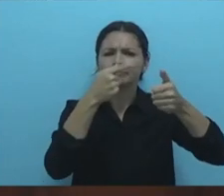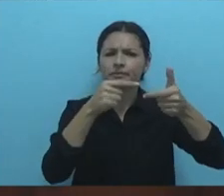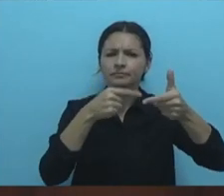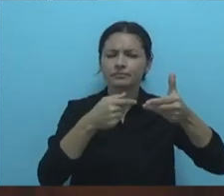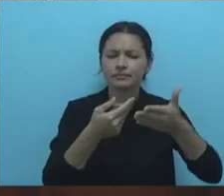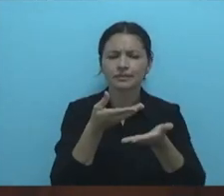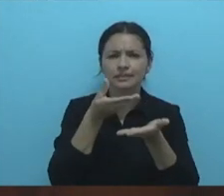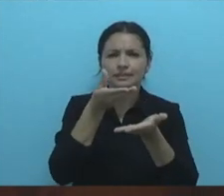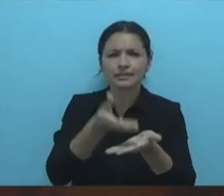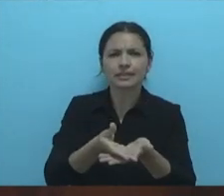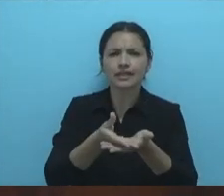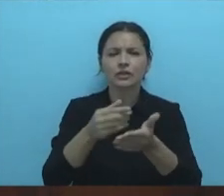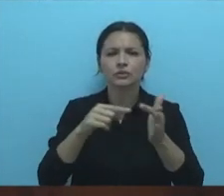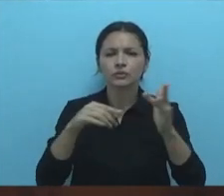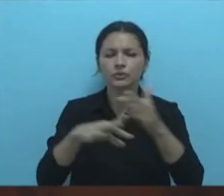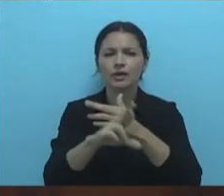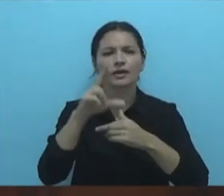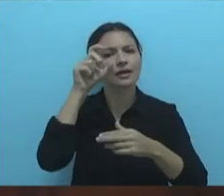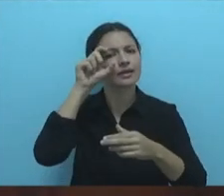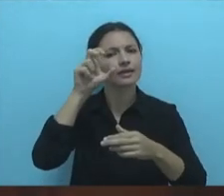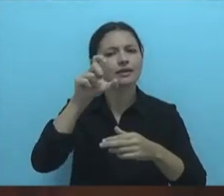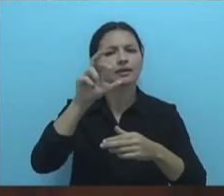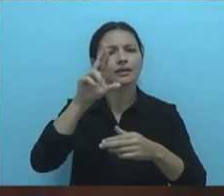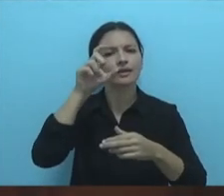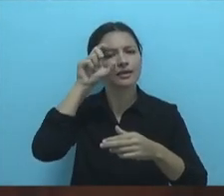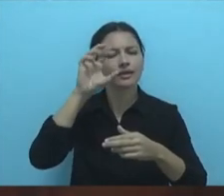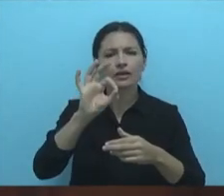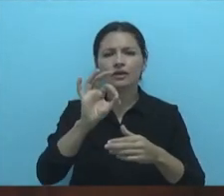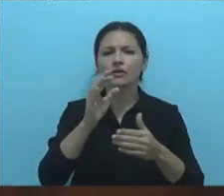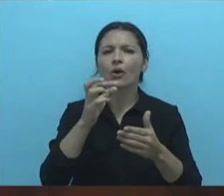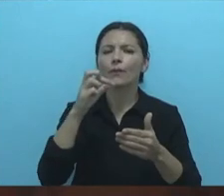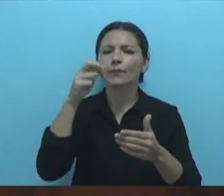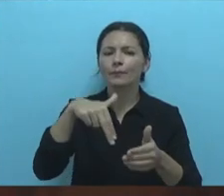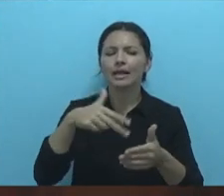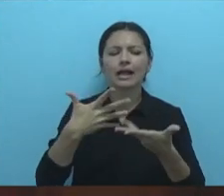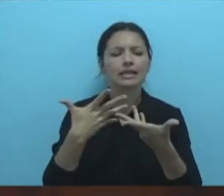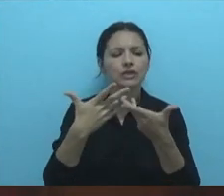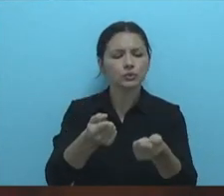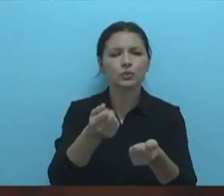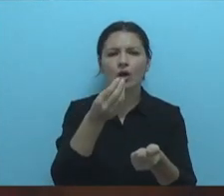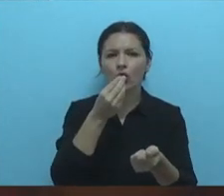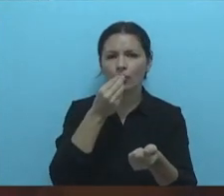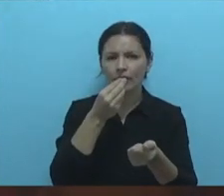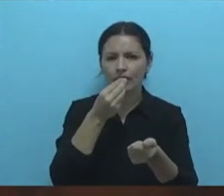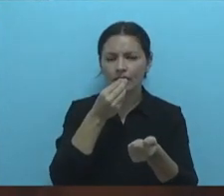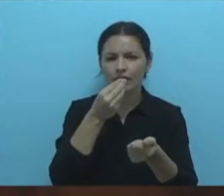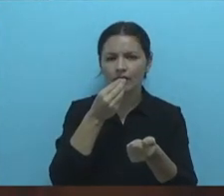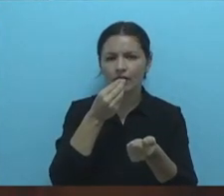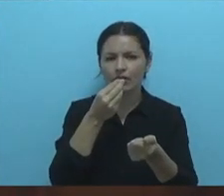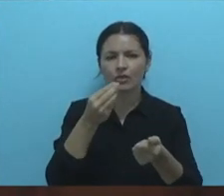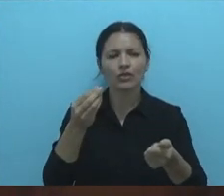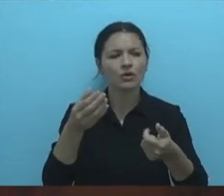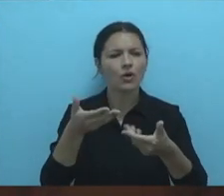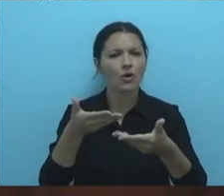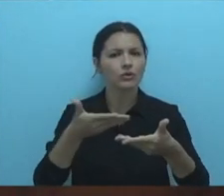entregadas en la ciudad de recreo departamento de la capital correspondiente al programa de asistencia a comedores comunitarios y al programa